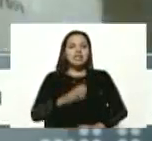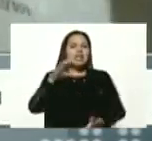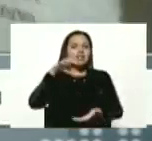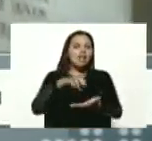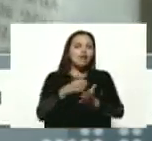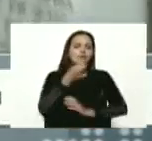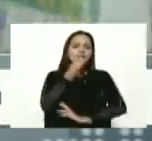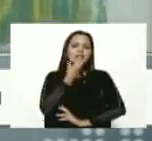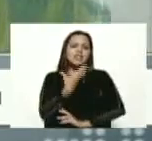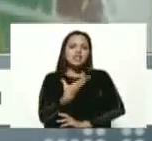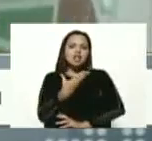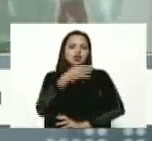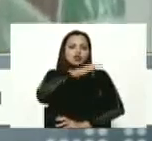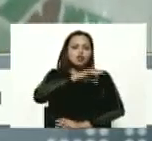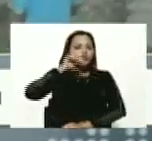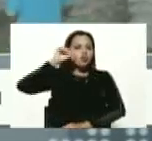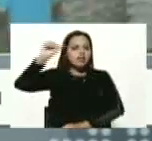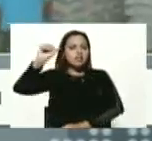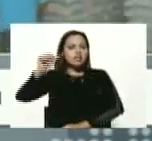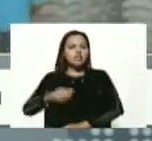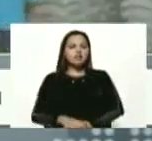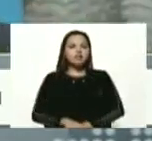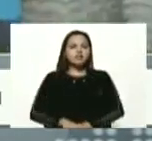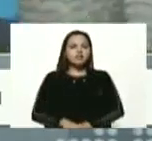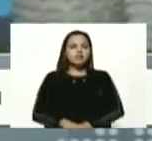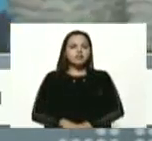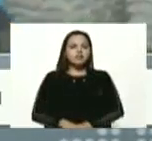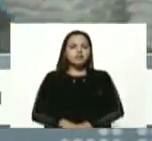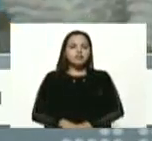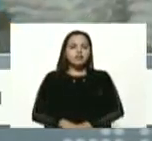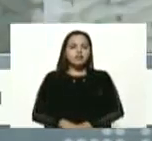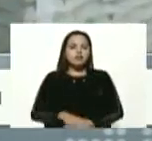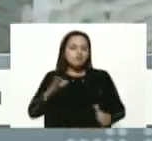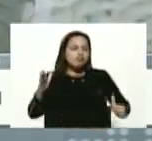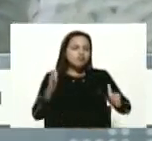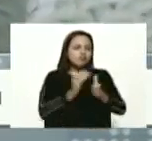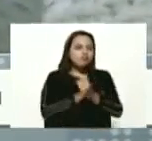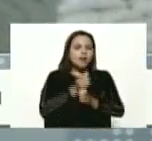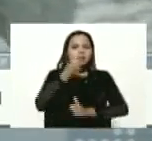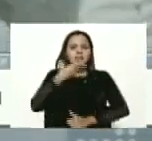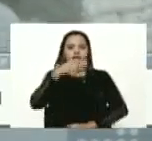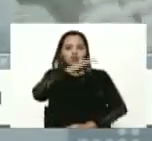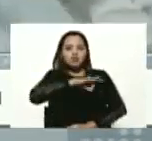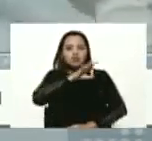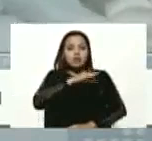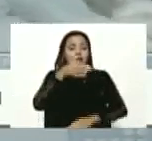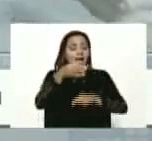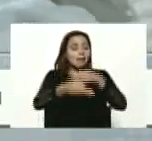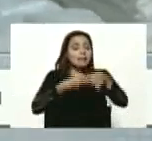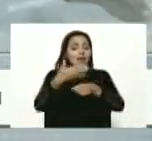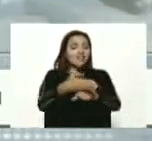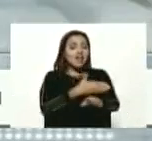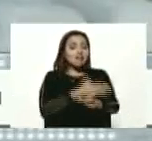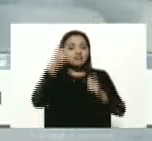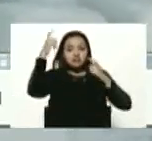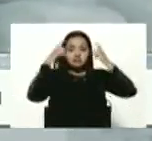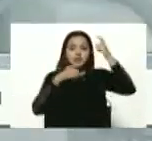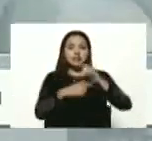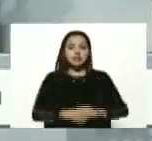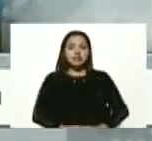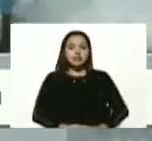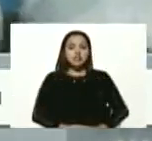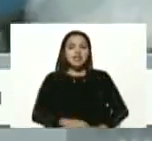bienestar socialista, la recuperación del estado de bienestar social que habló Hugo Chávez, el estado de